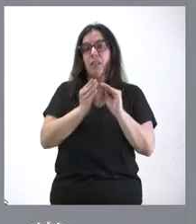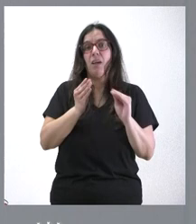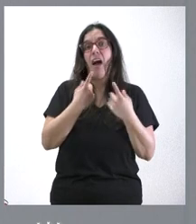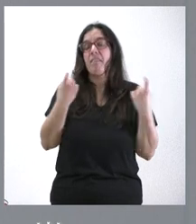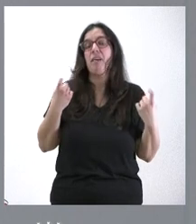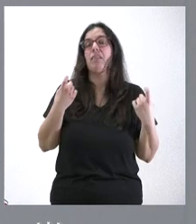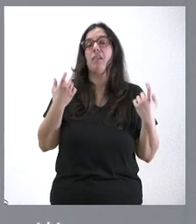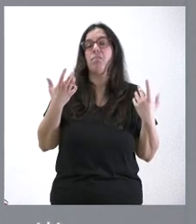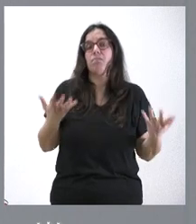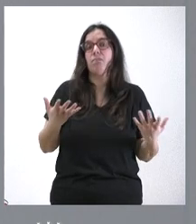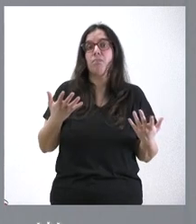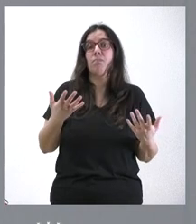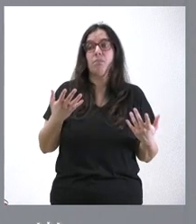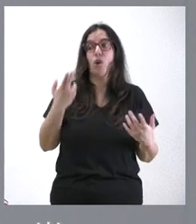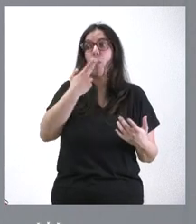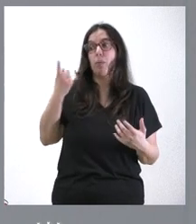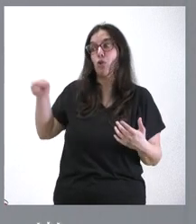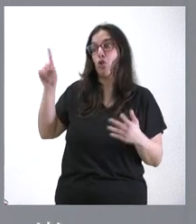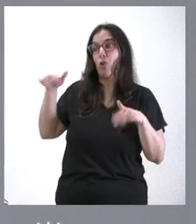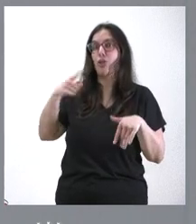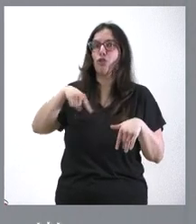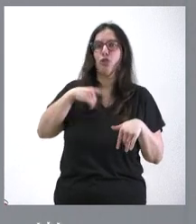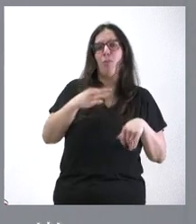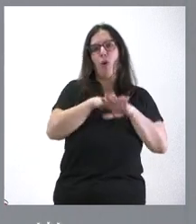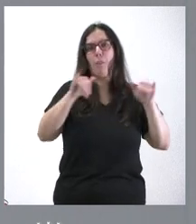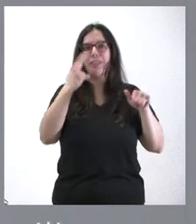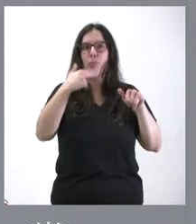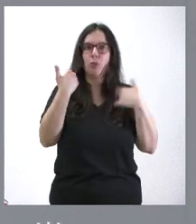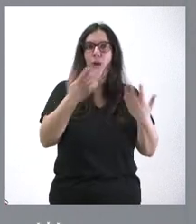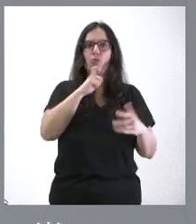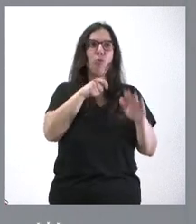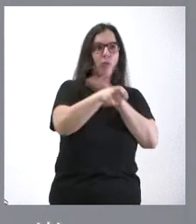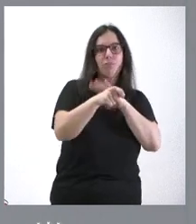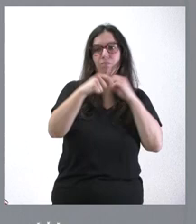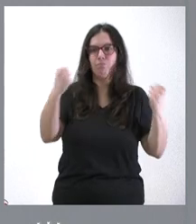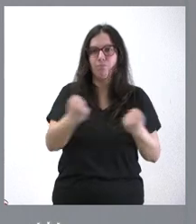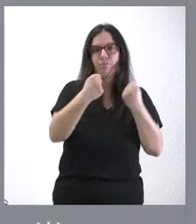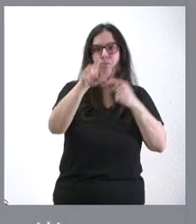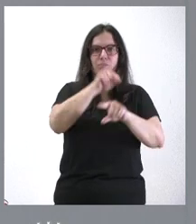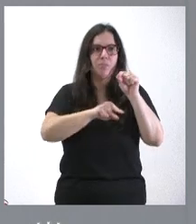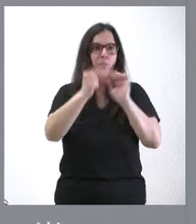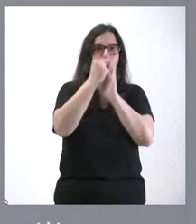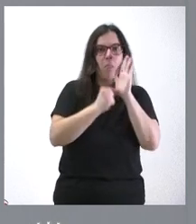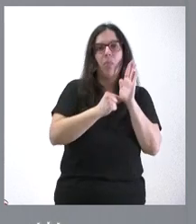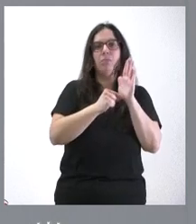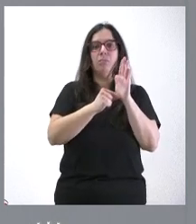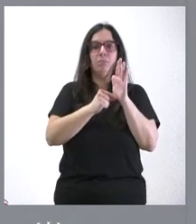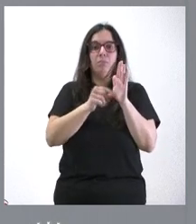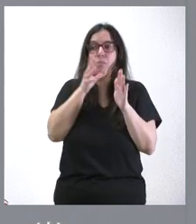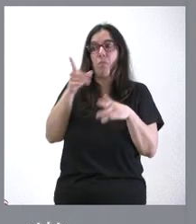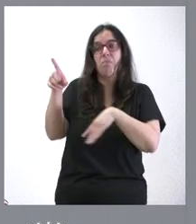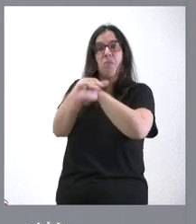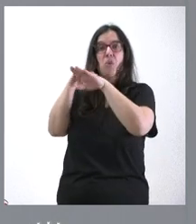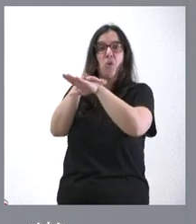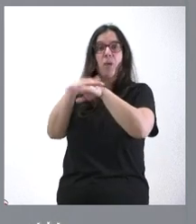nosotros esa falta de compromiso la tengamos que corregir a través de inversiones de actuaciones hast ante la falta de que el gobierno